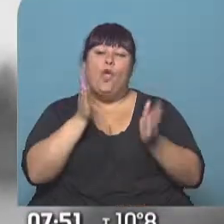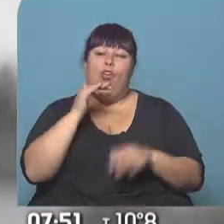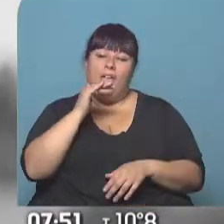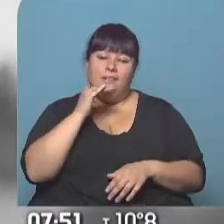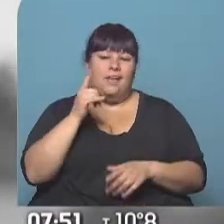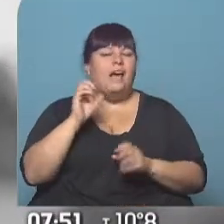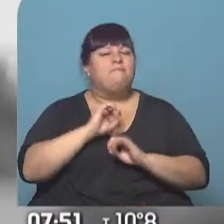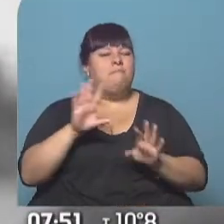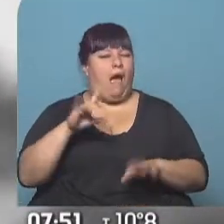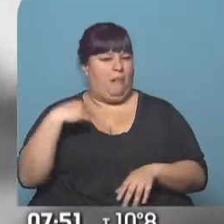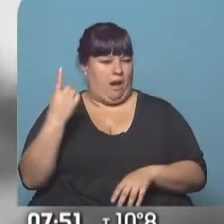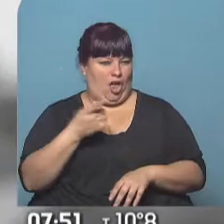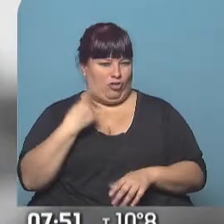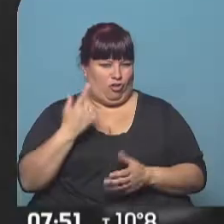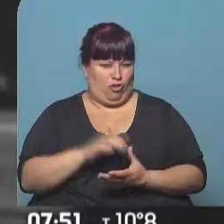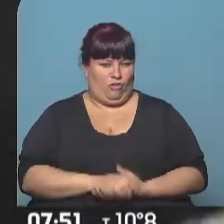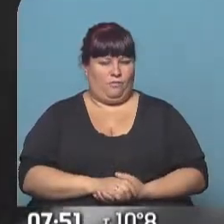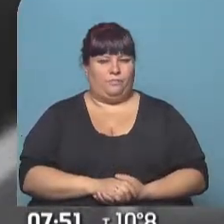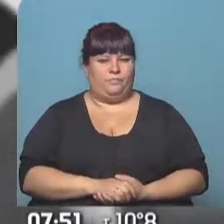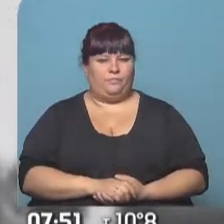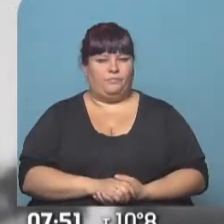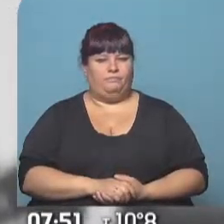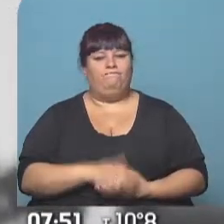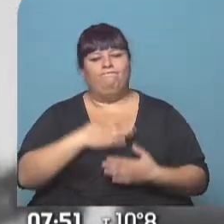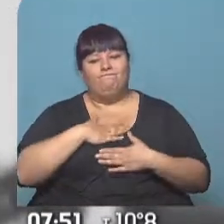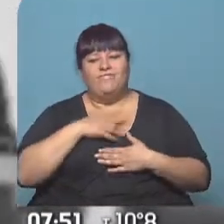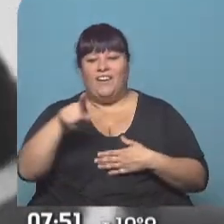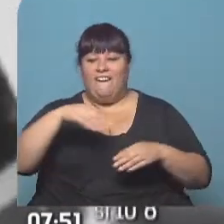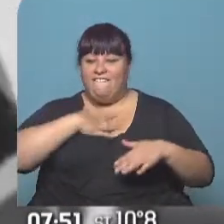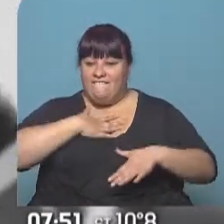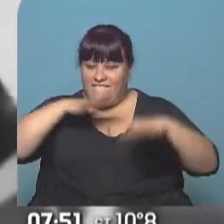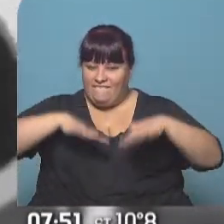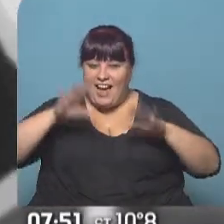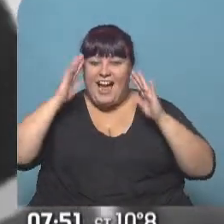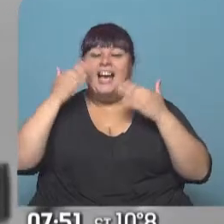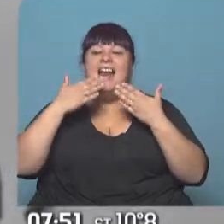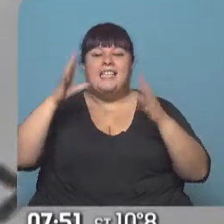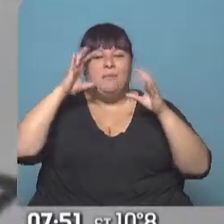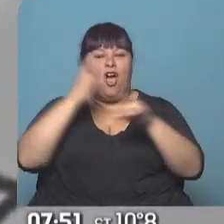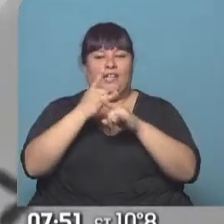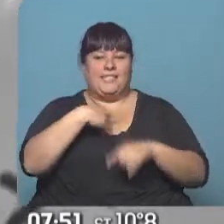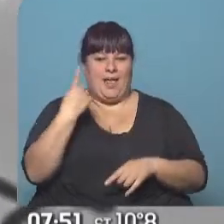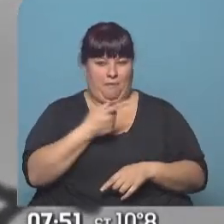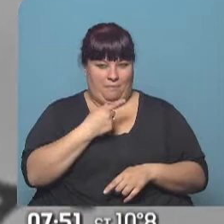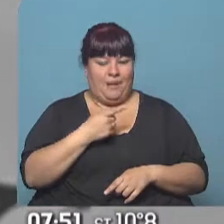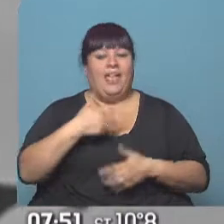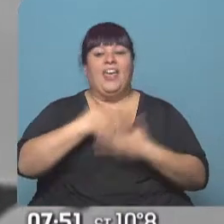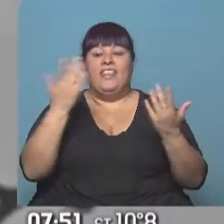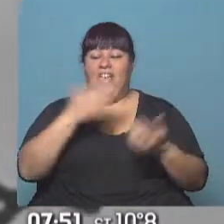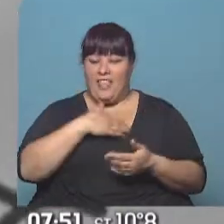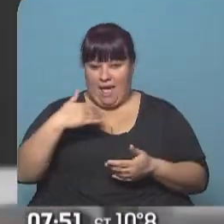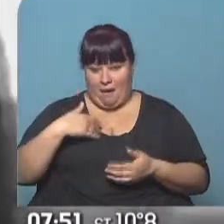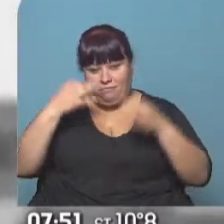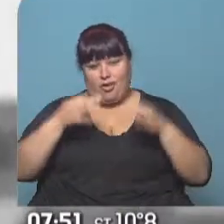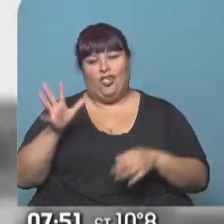no le hace bien a nadie. Querido hincha, gracias por recordarnos siempre, porque el Día de la Madre